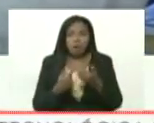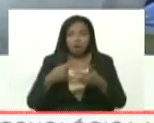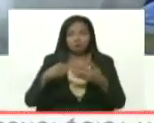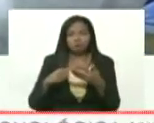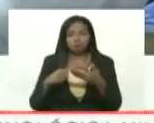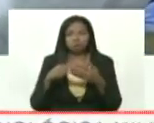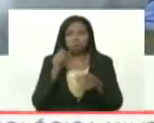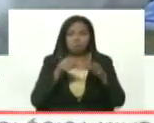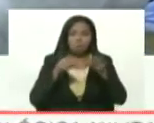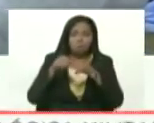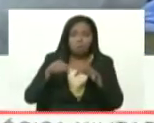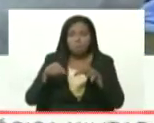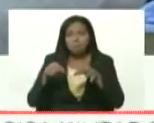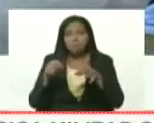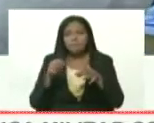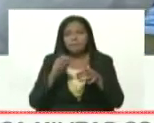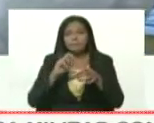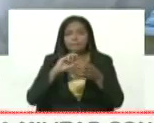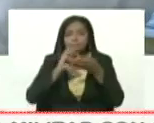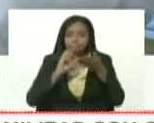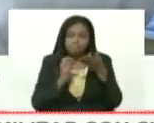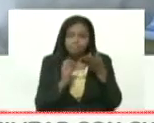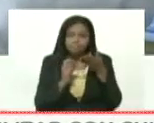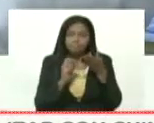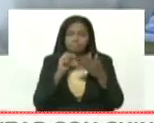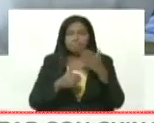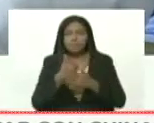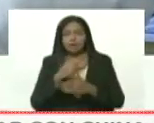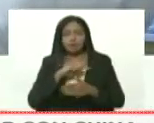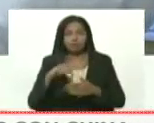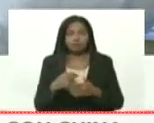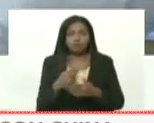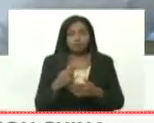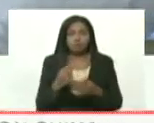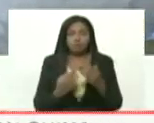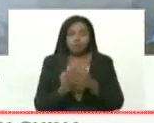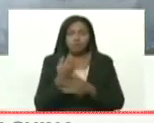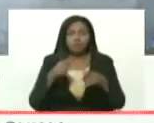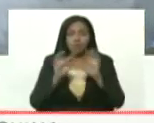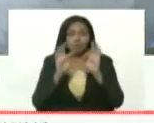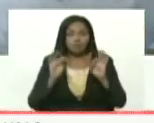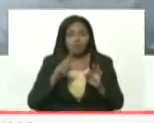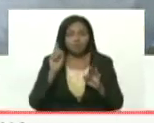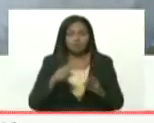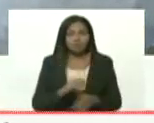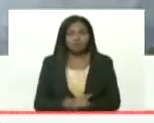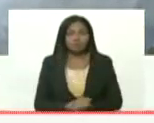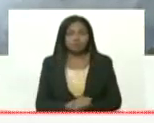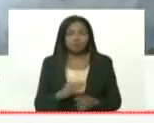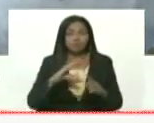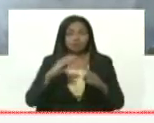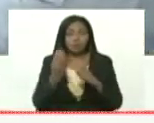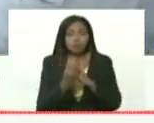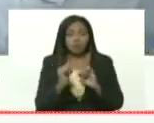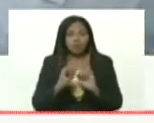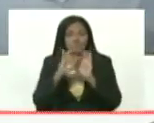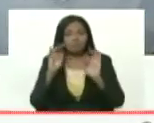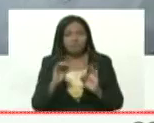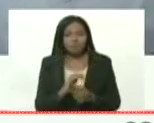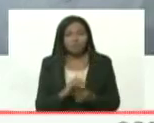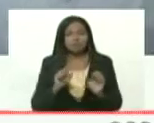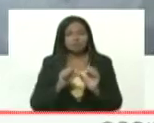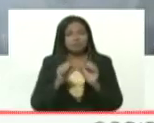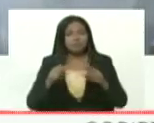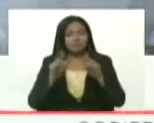electrónica, en general. Adicionalmente, estamos fomentando lo que es la cultura, ¿no? Para